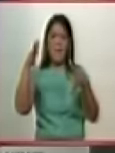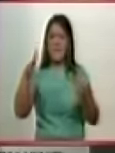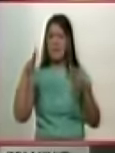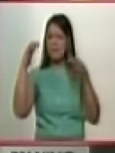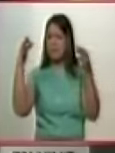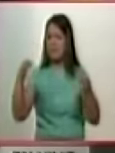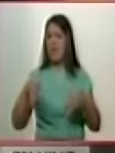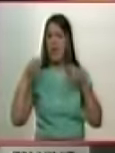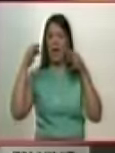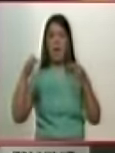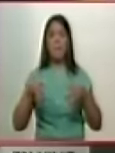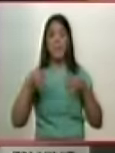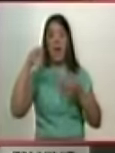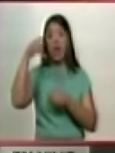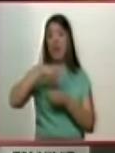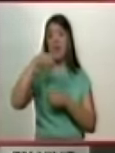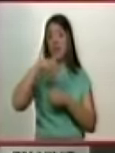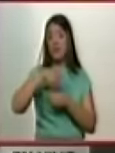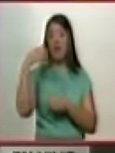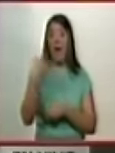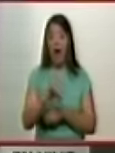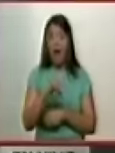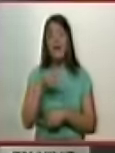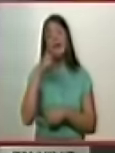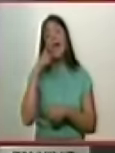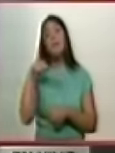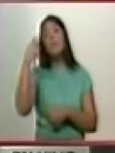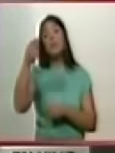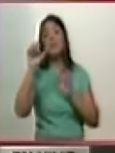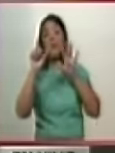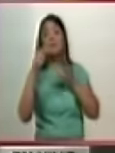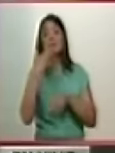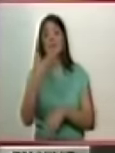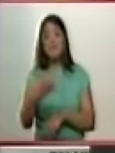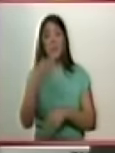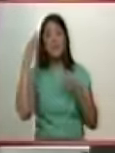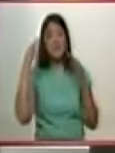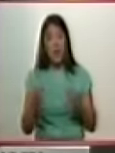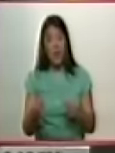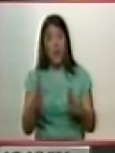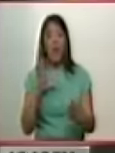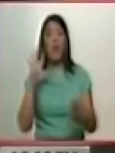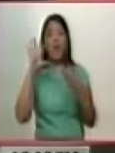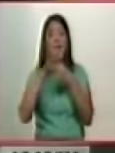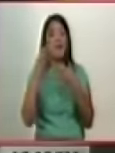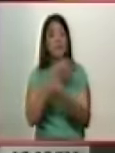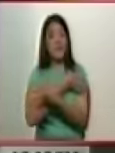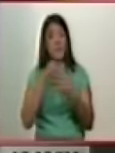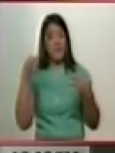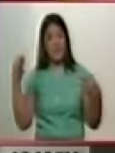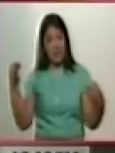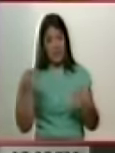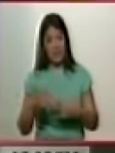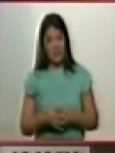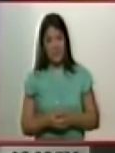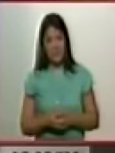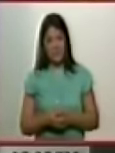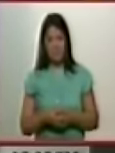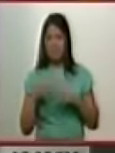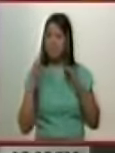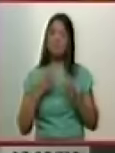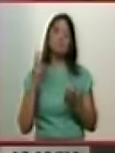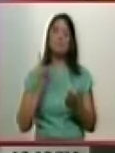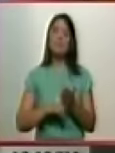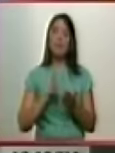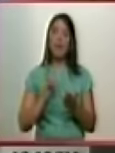victoria durante todas las elecciones que hemos tenido, y el próximo 6 de diciembre, sin duda alguna, con la alianza perfecta, además, que nos ha